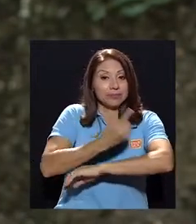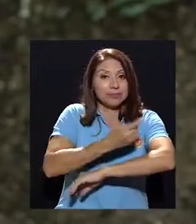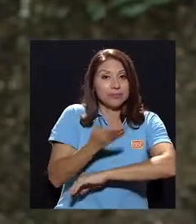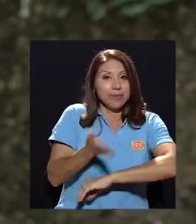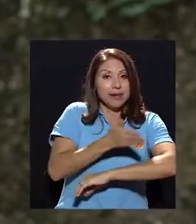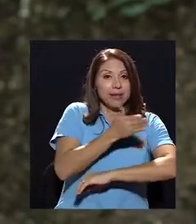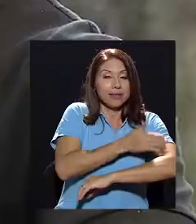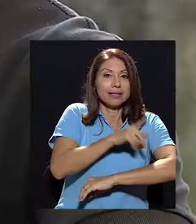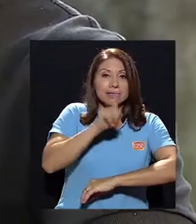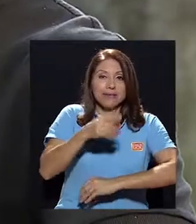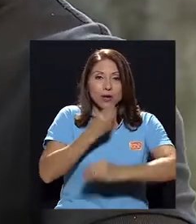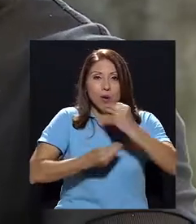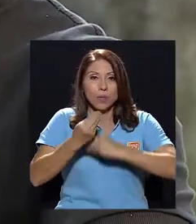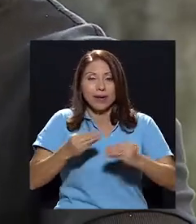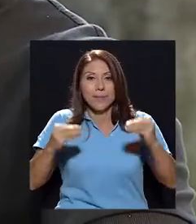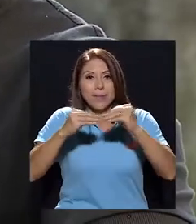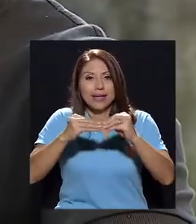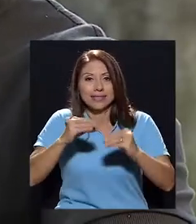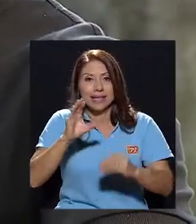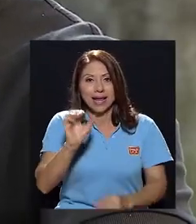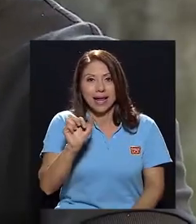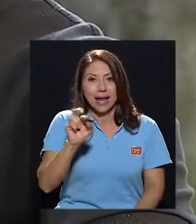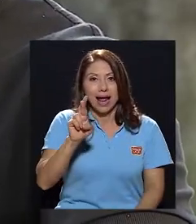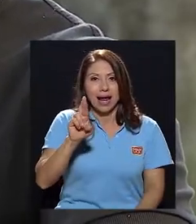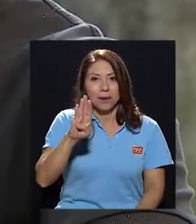carbohidrato. Uh-huh. Mónica, yo cuando